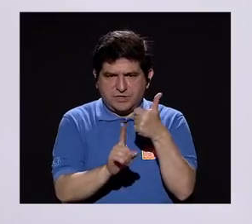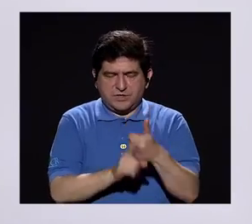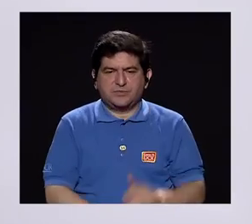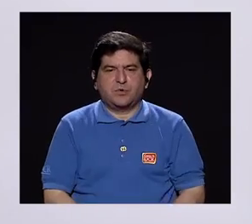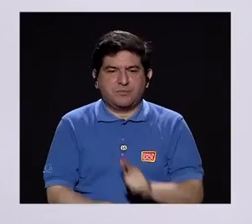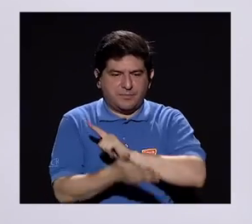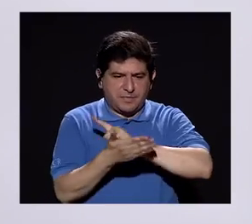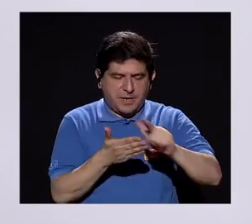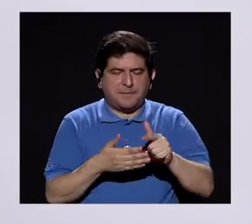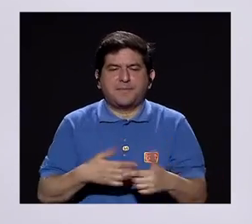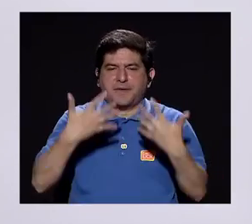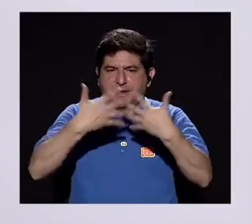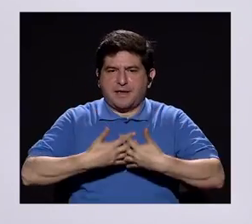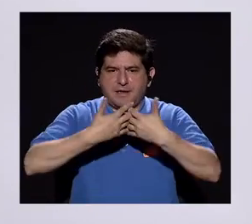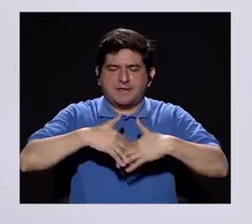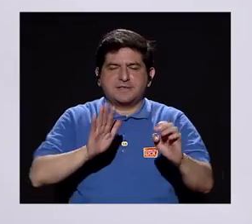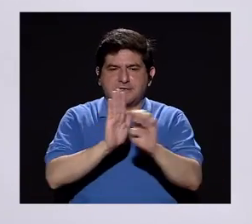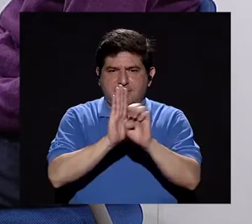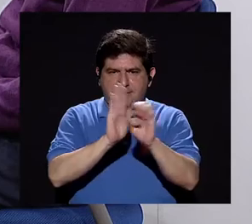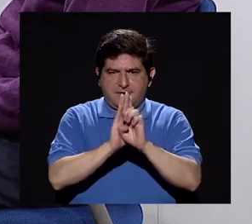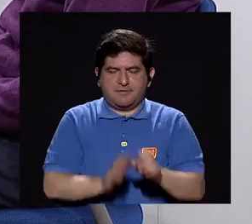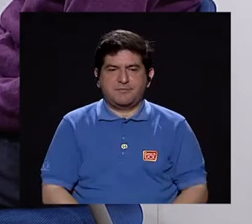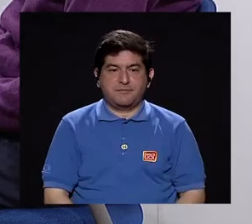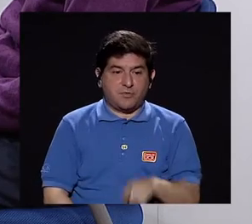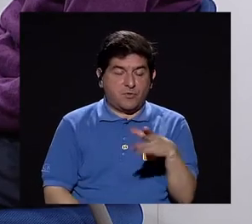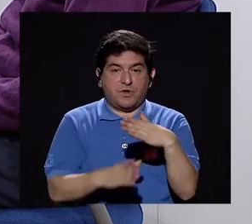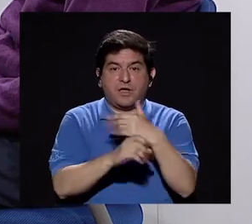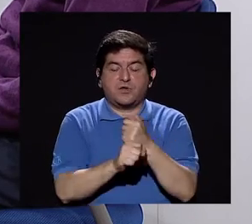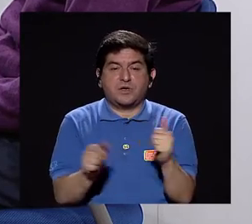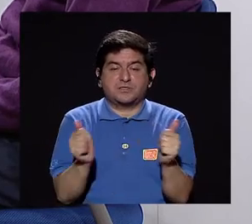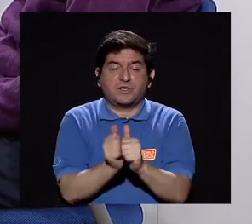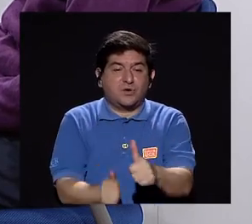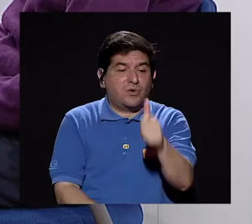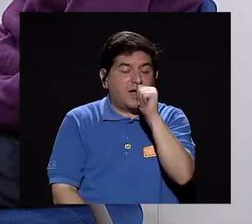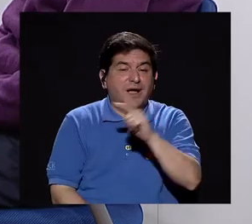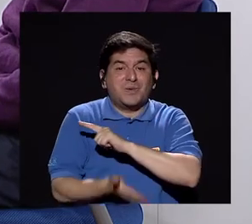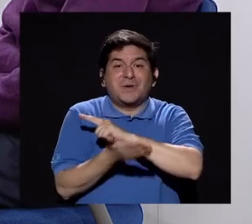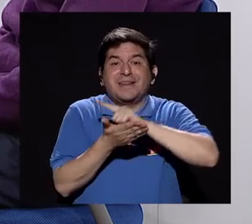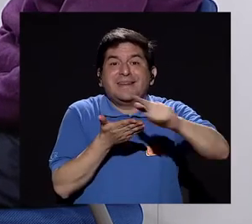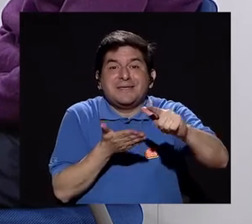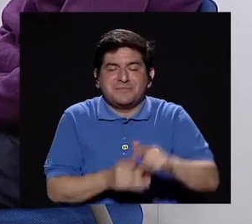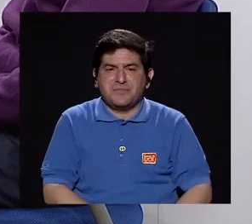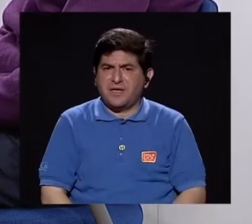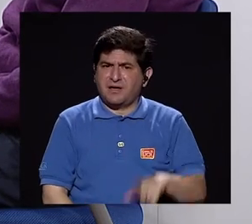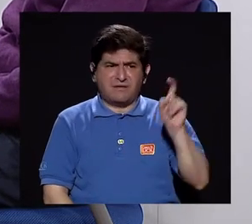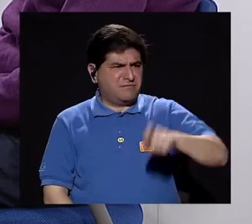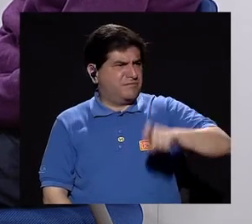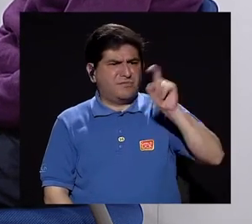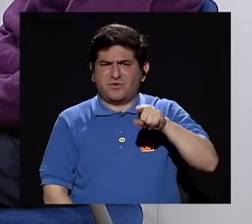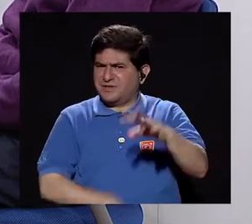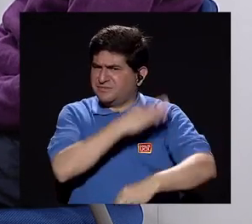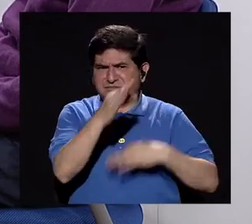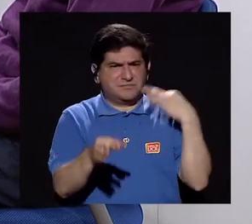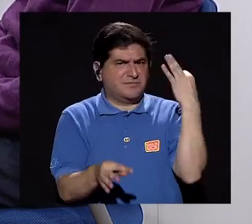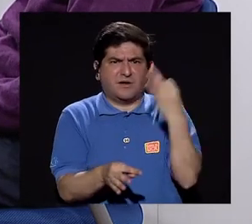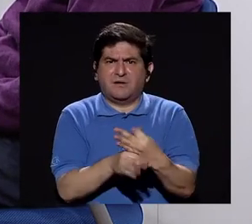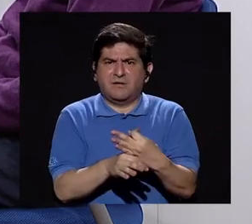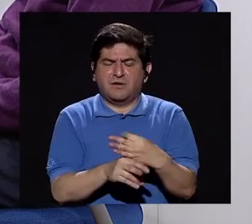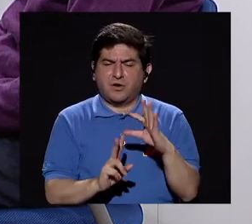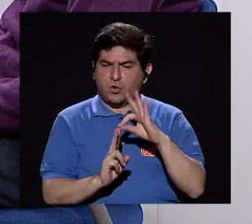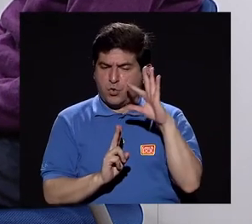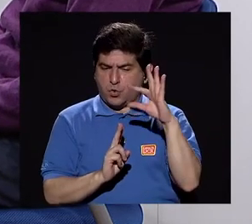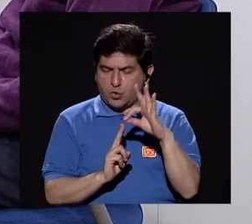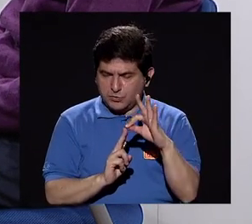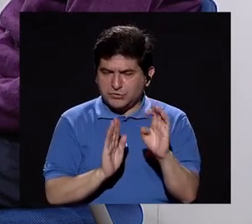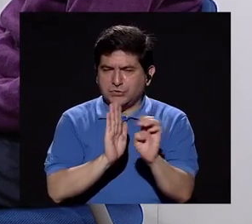relleno como limpieza de maquinaria por ejemplo que en muchas ocasiones se hace incluso con agua potable verdad y que no requieren de agua potable